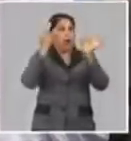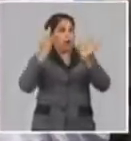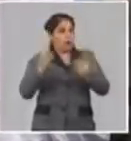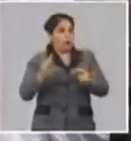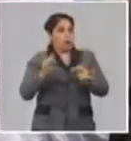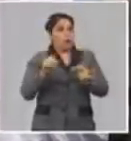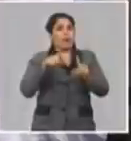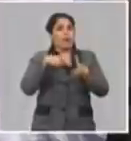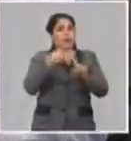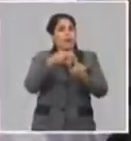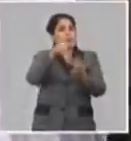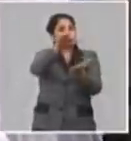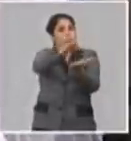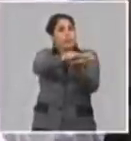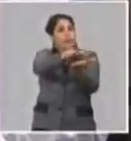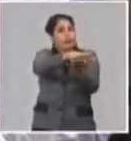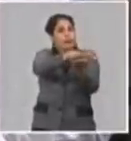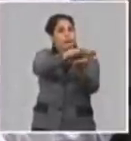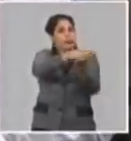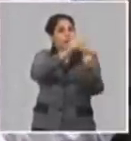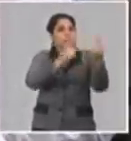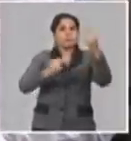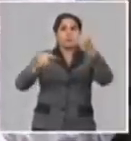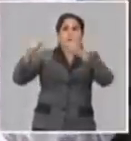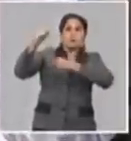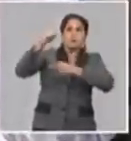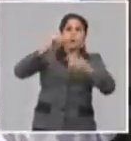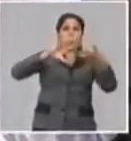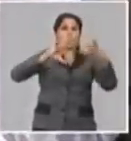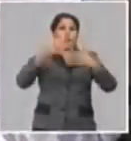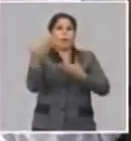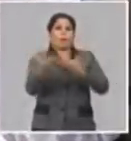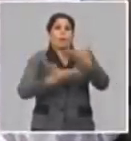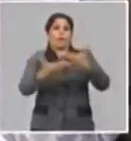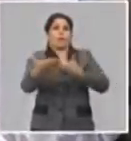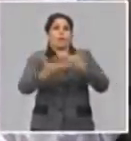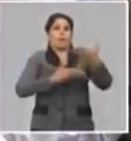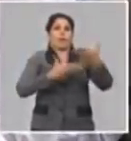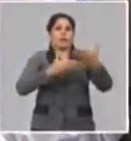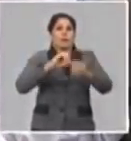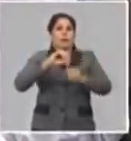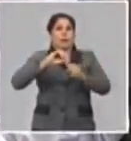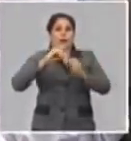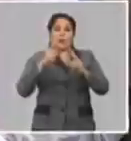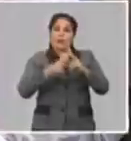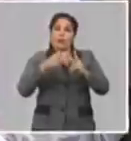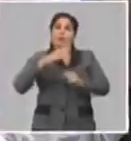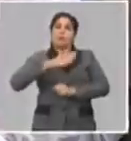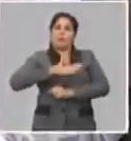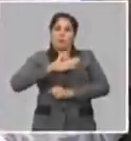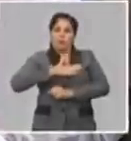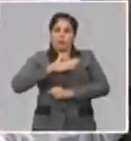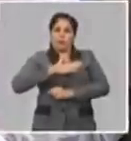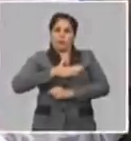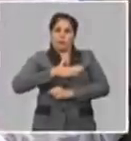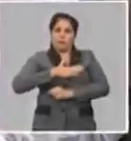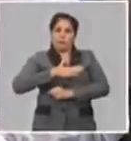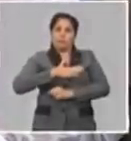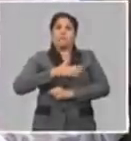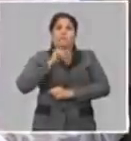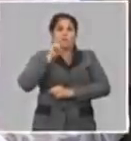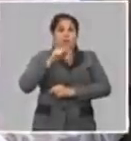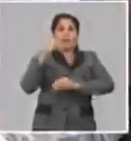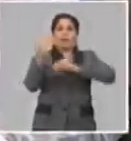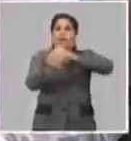pendientes, fundamentalmente con relación a las formas de gestión y propiedad. El redimensionamiento